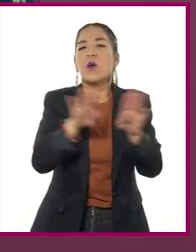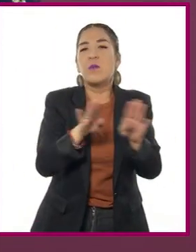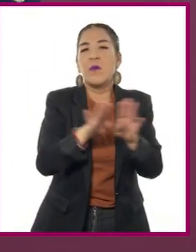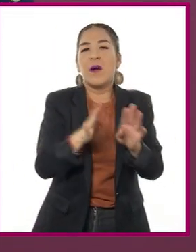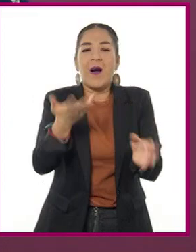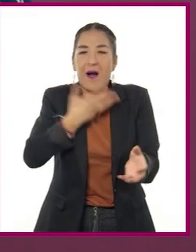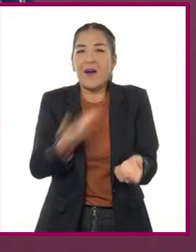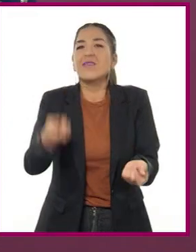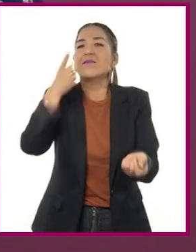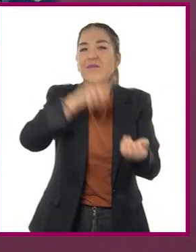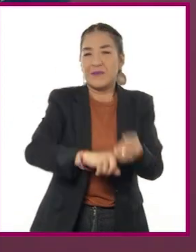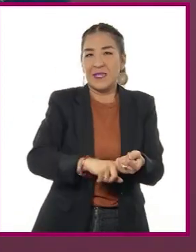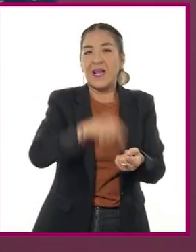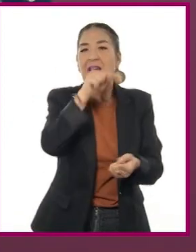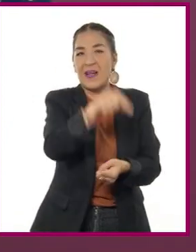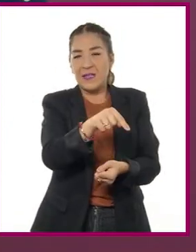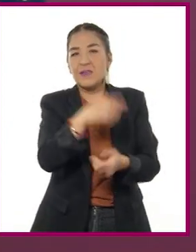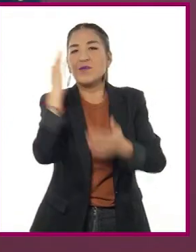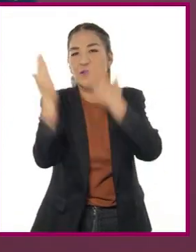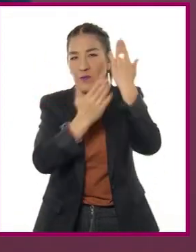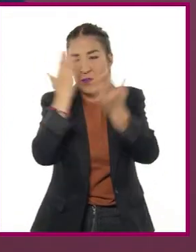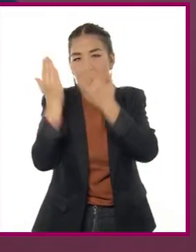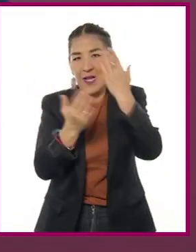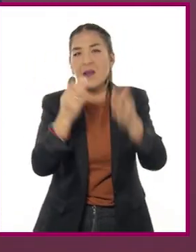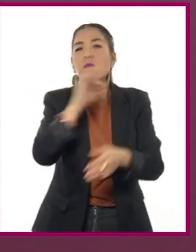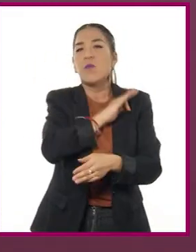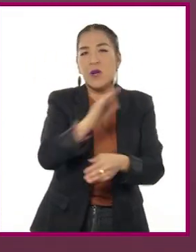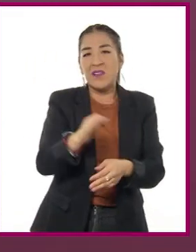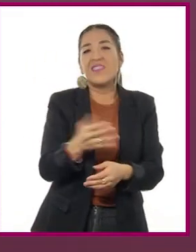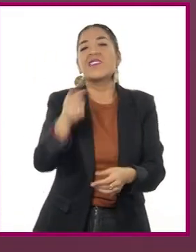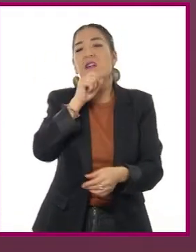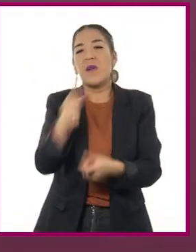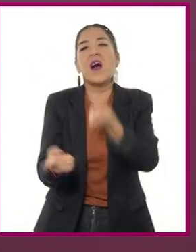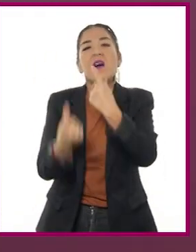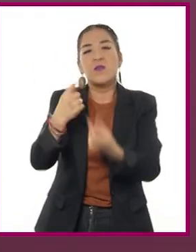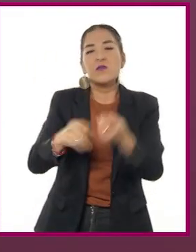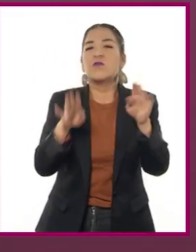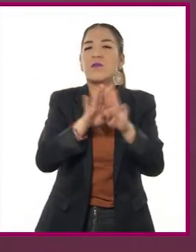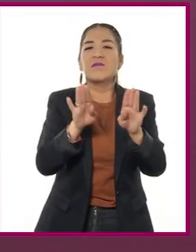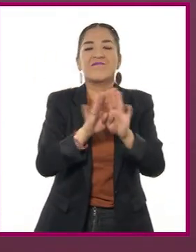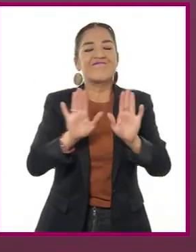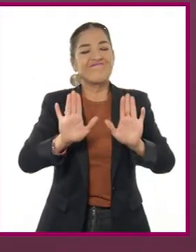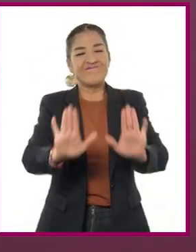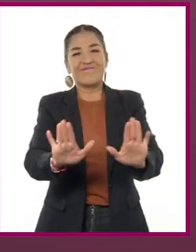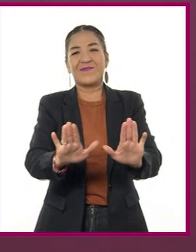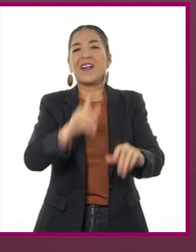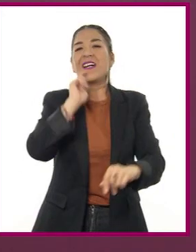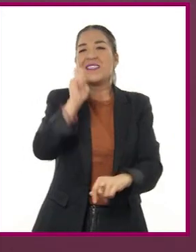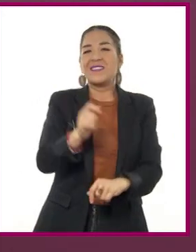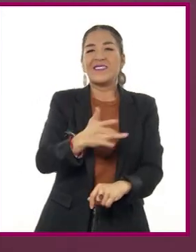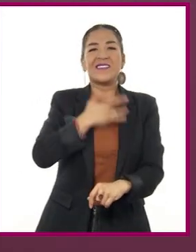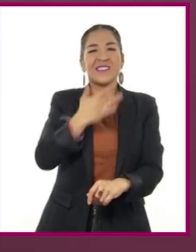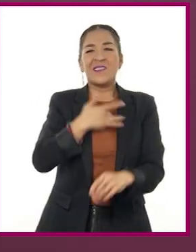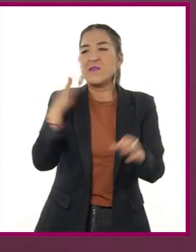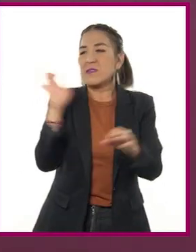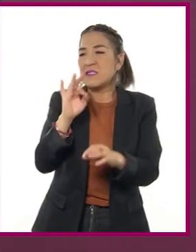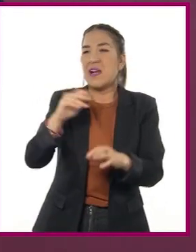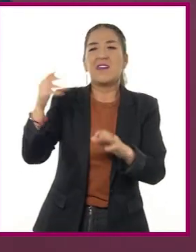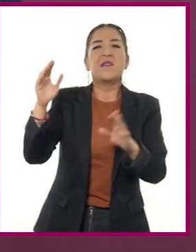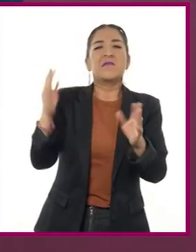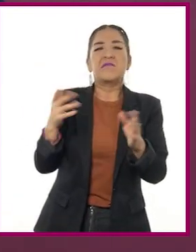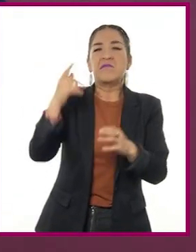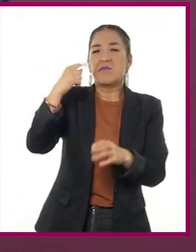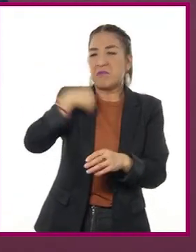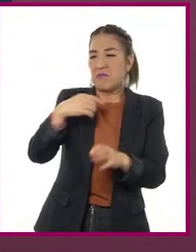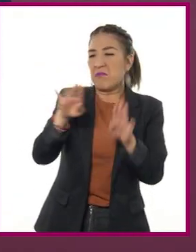acceder. Además, muchos preferían mantenerse al margen para evitar la persecución y la